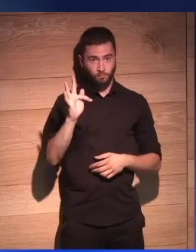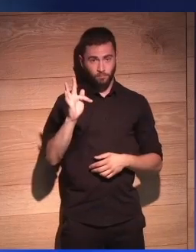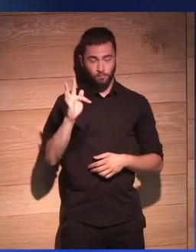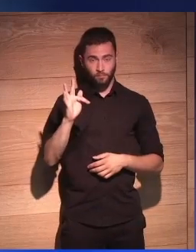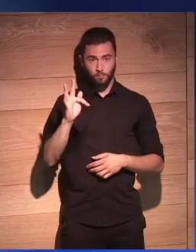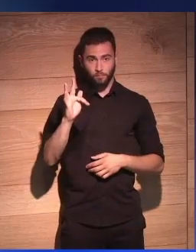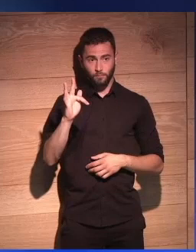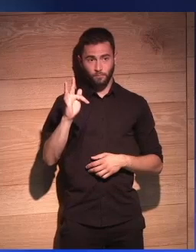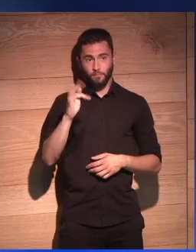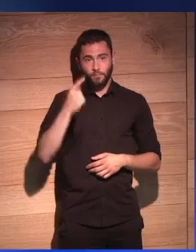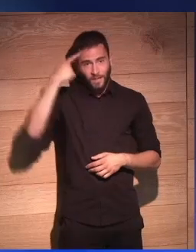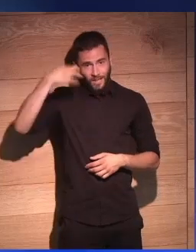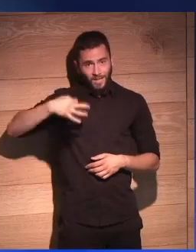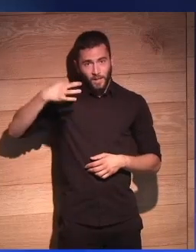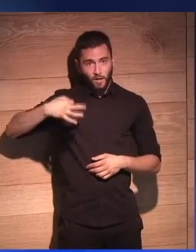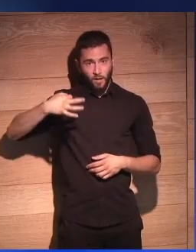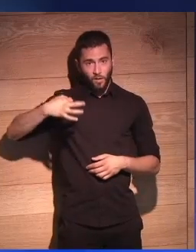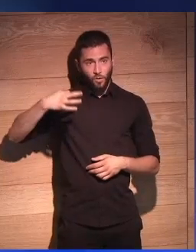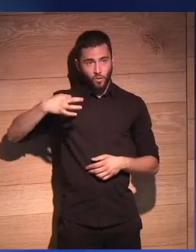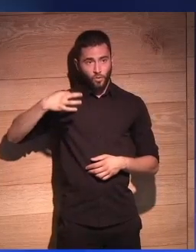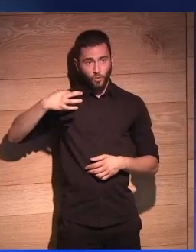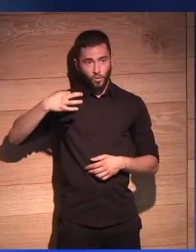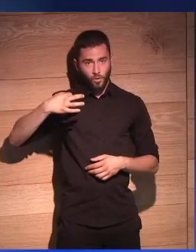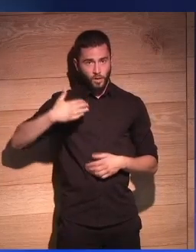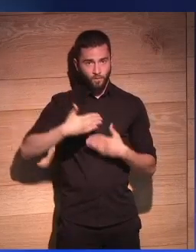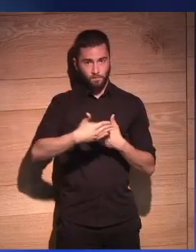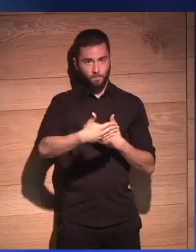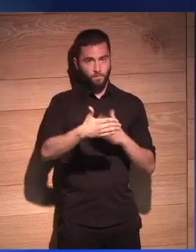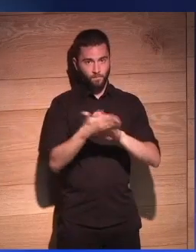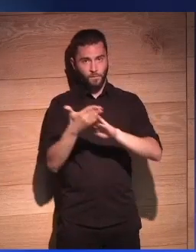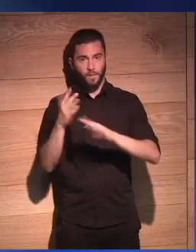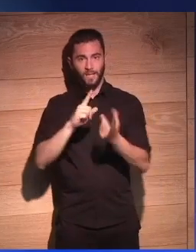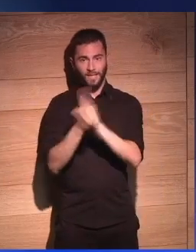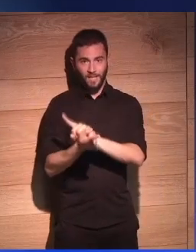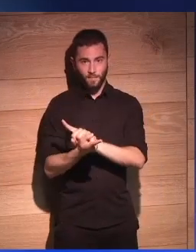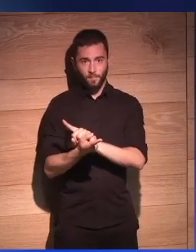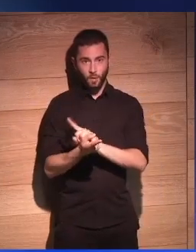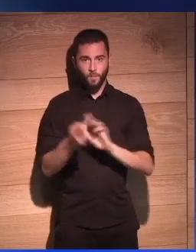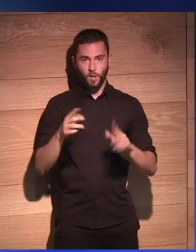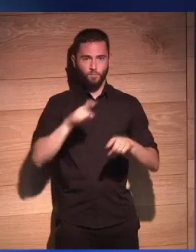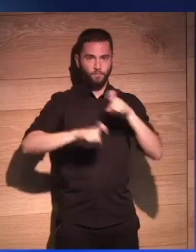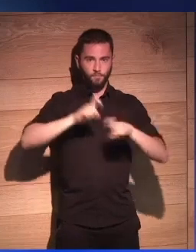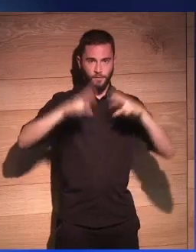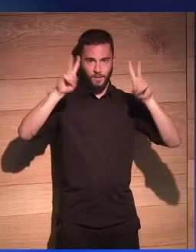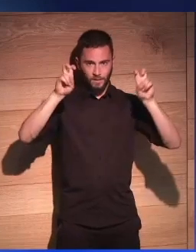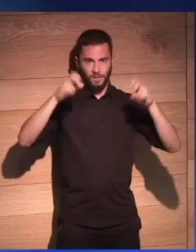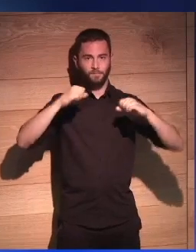que creo que vamos hacia un cambio. Pero volviendo al tema de envejecer y